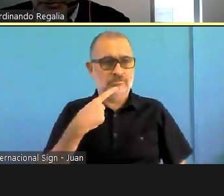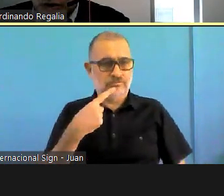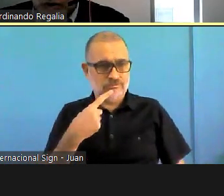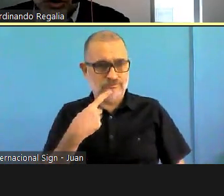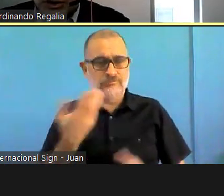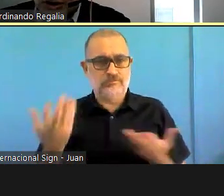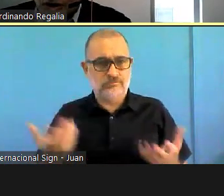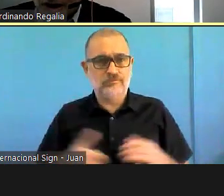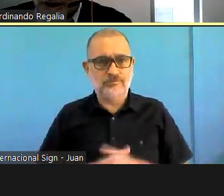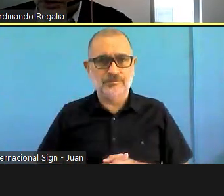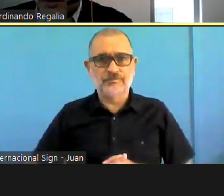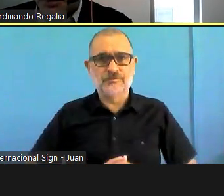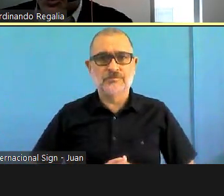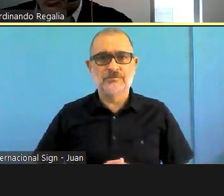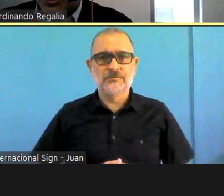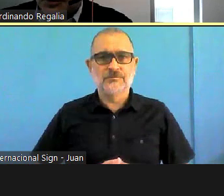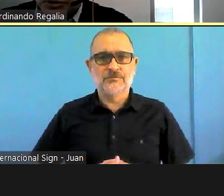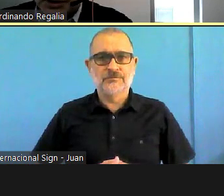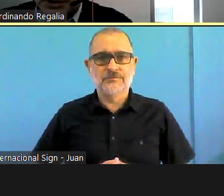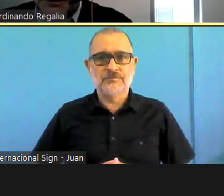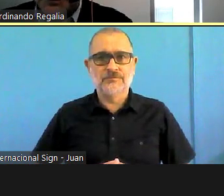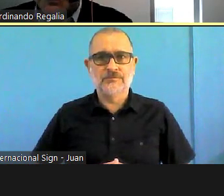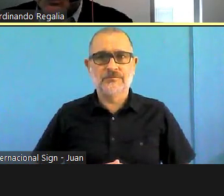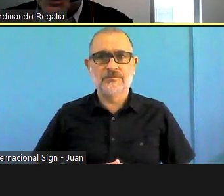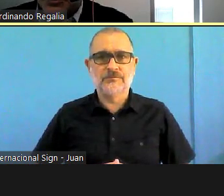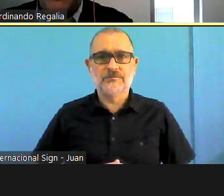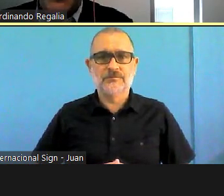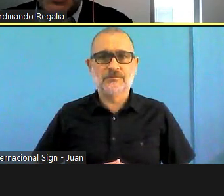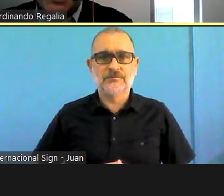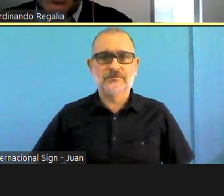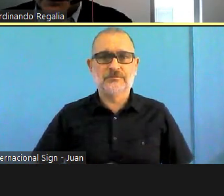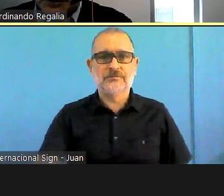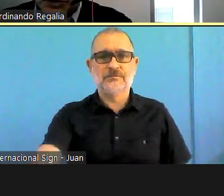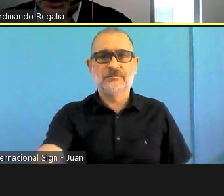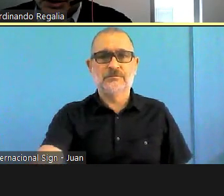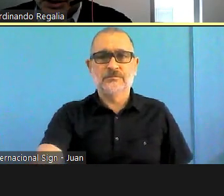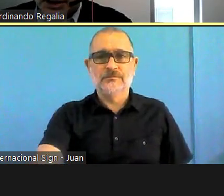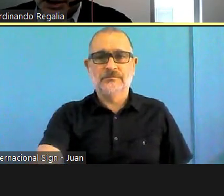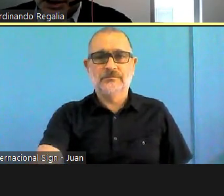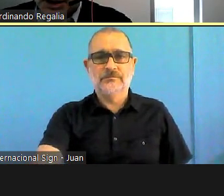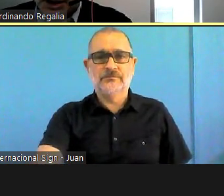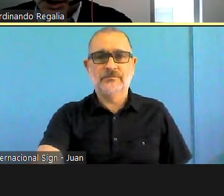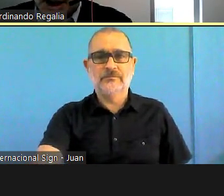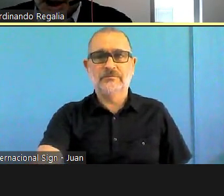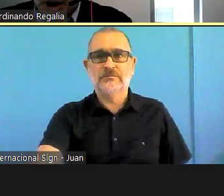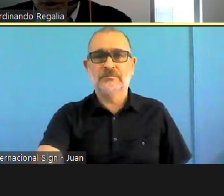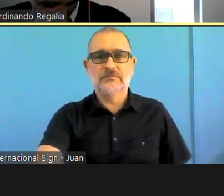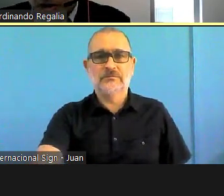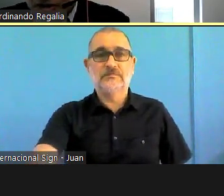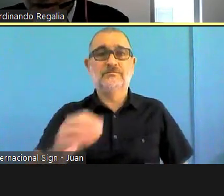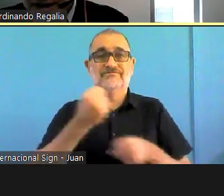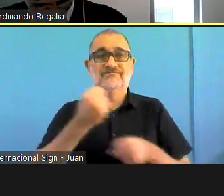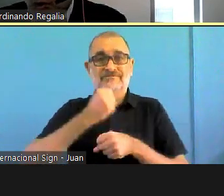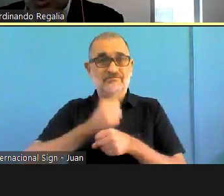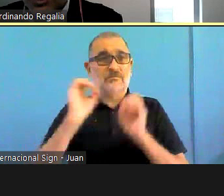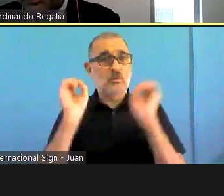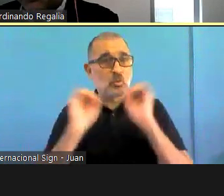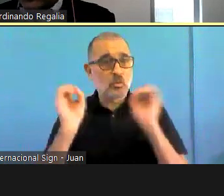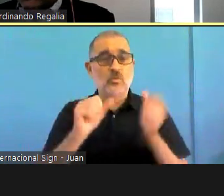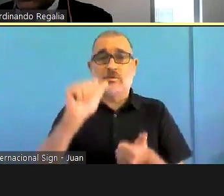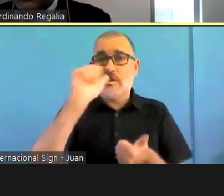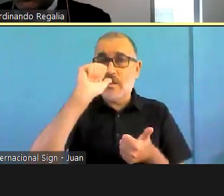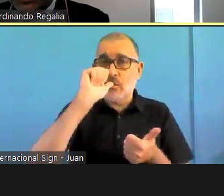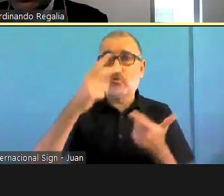del alcohol, la dieta, la contaminación. Ningún país podrá pagar por las enfermedades que enfrentaremos en el